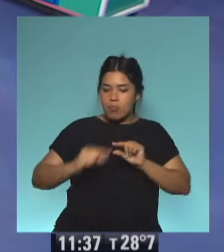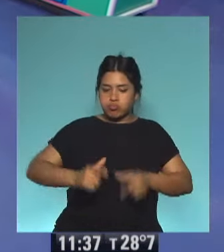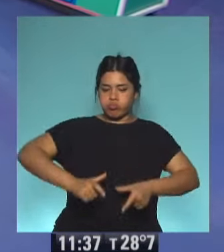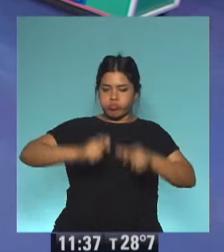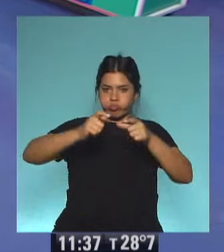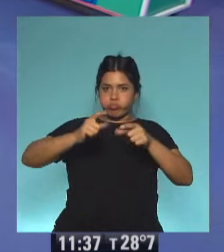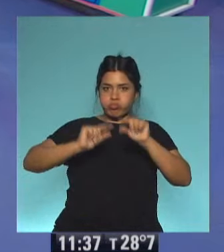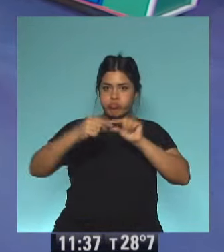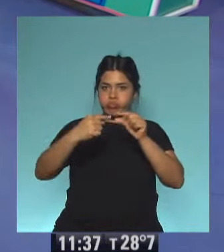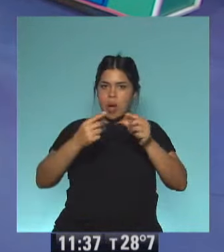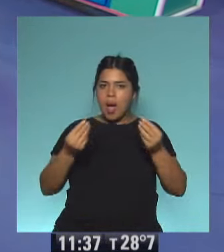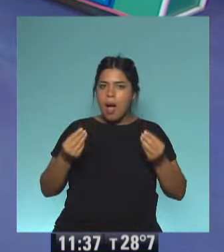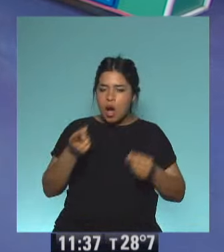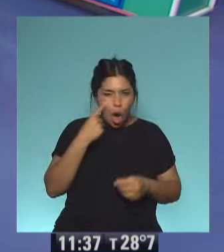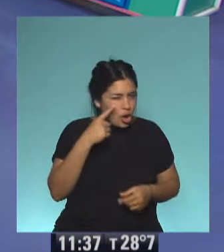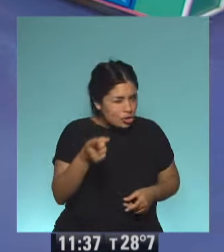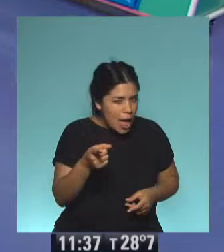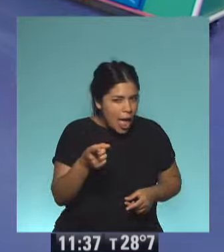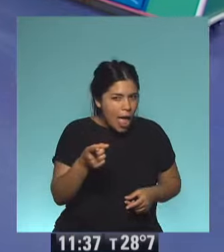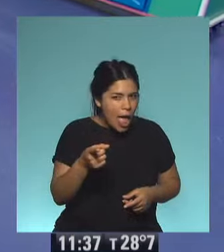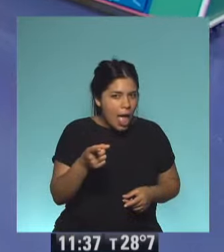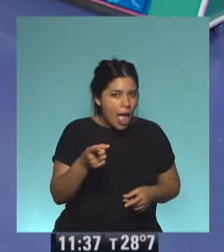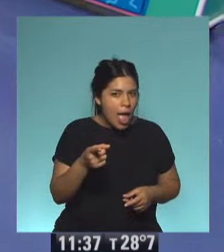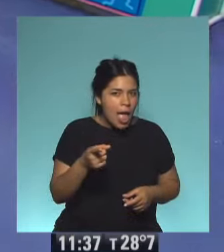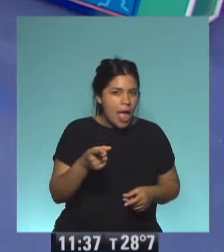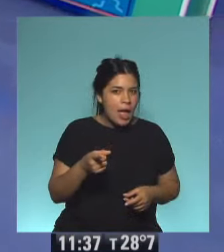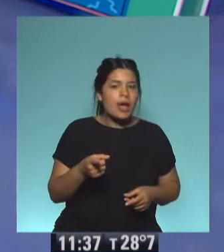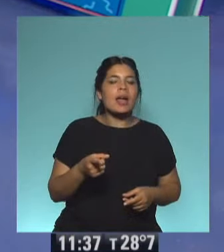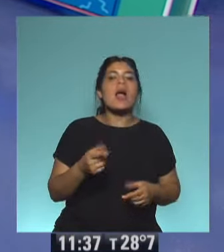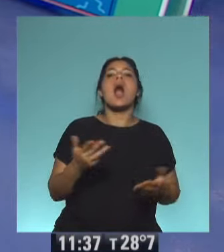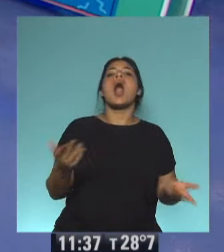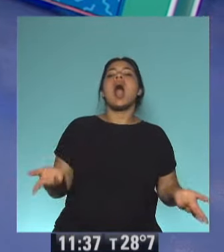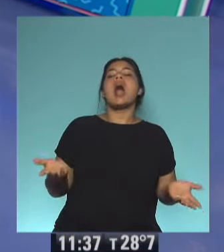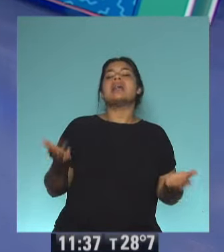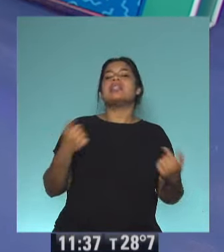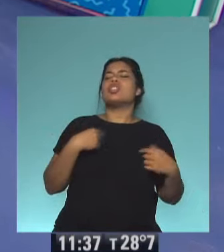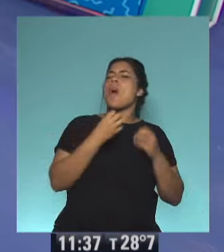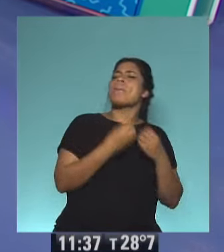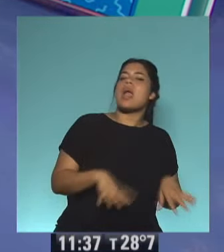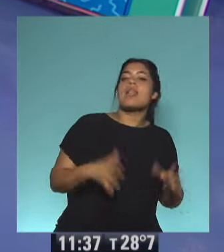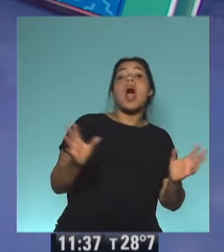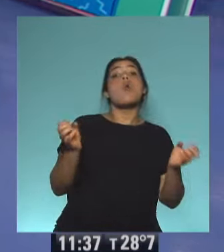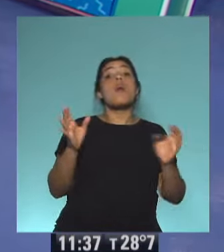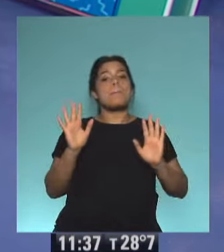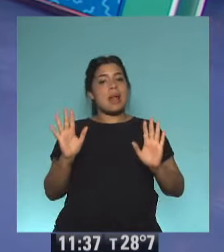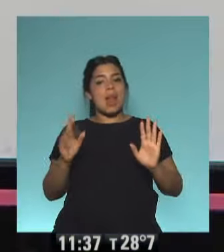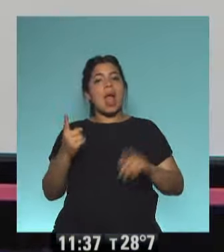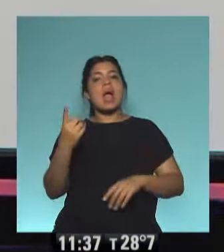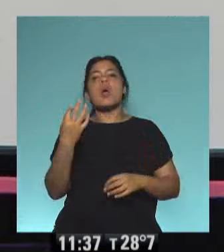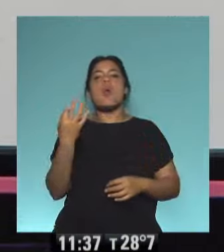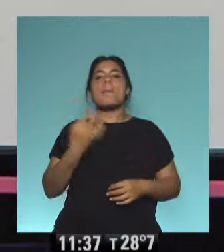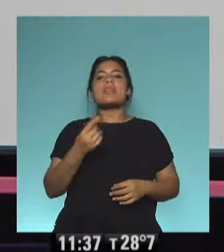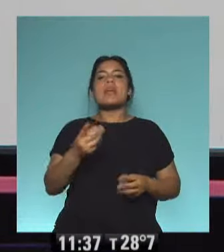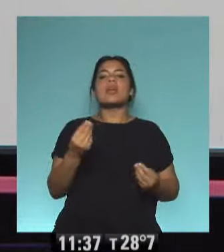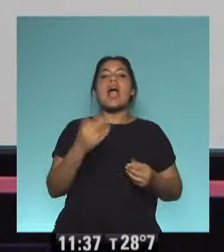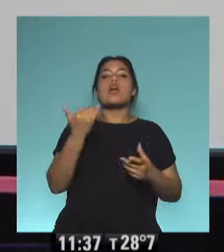Sí. Seguro que sí. Me perdió. Ay, es que son piecitas que se son pueden son piecitas chiquitas, perder. Pero sí, el Jenga tiene la particularidad de eso, que es como